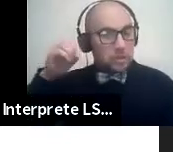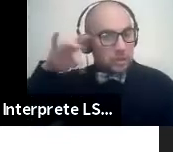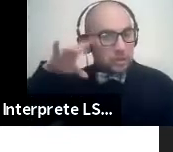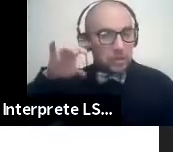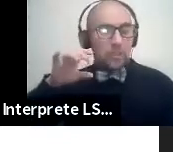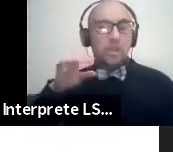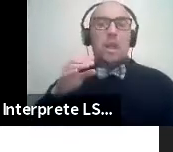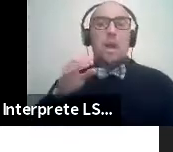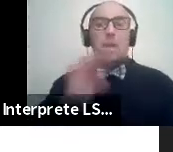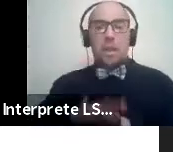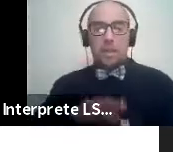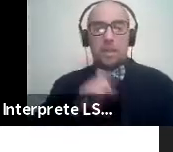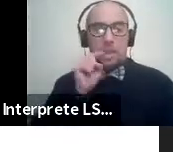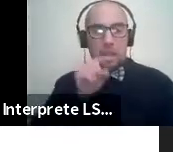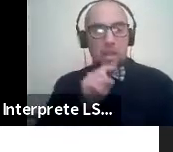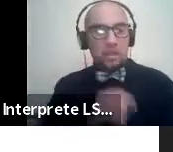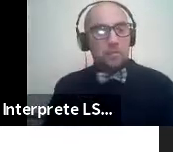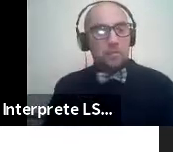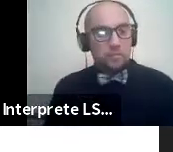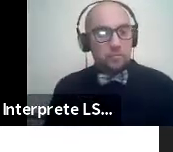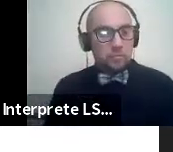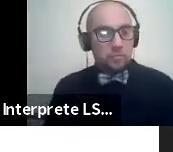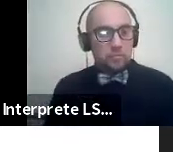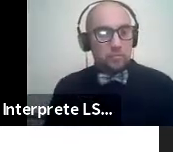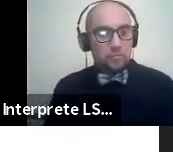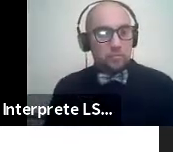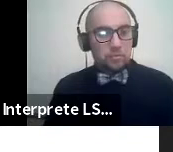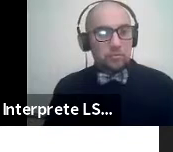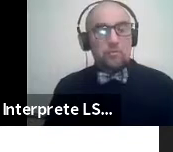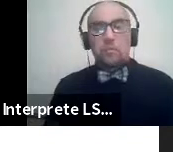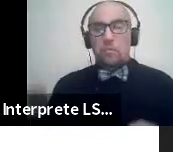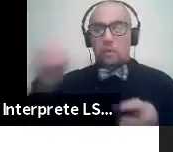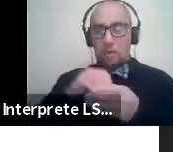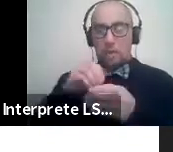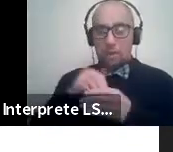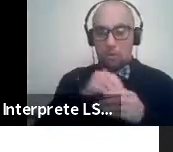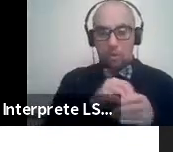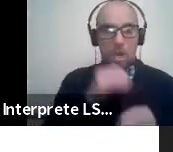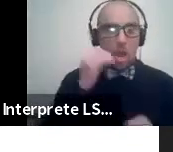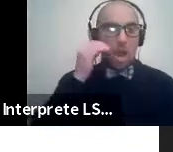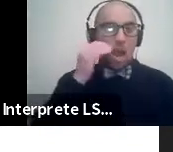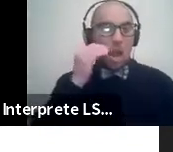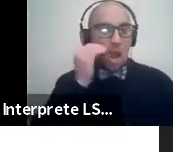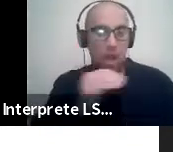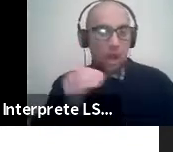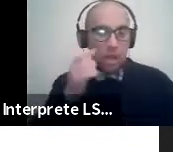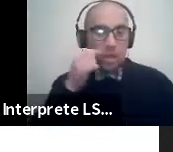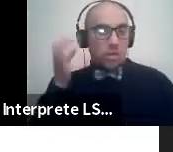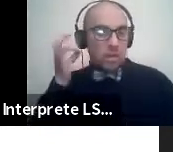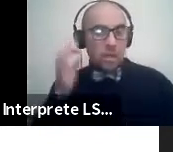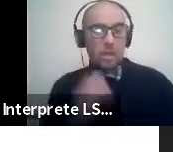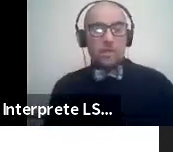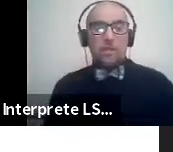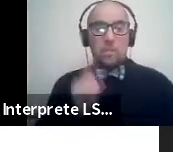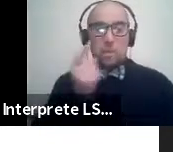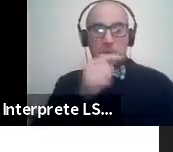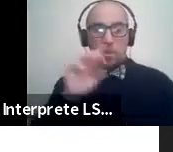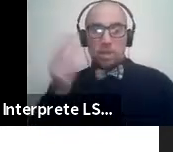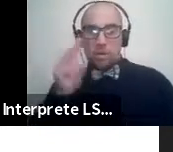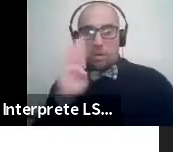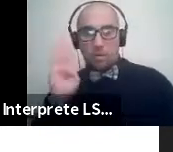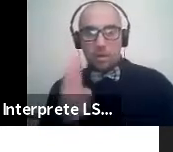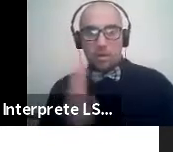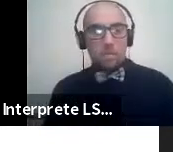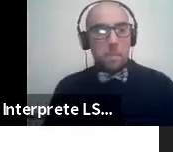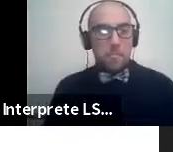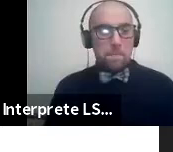está un modelo donde incluye a los niños y a las niñas, porque no hay diferencia entre niños y niñas, de primero a tercero básico.